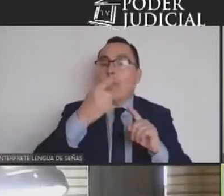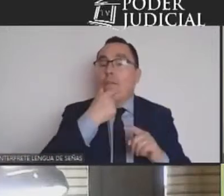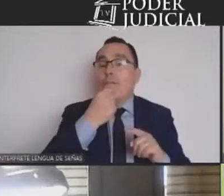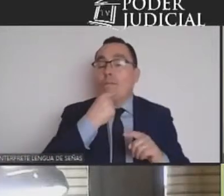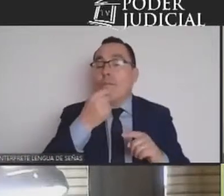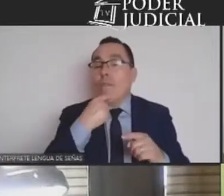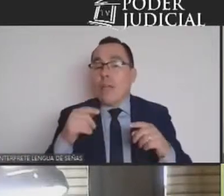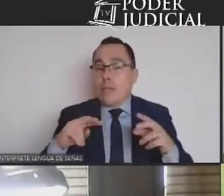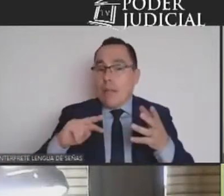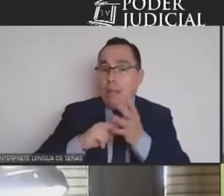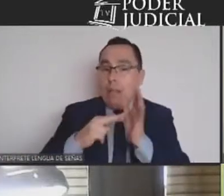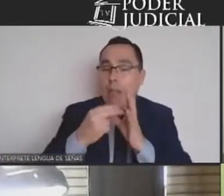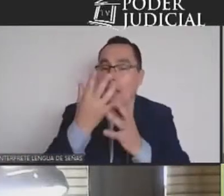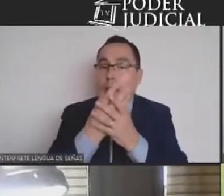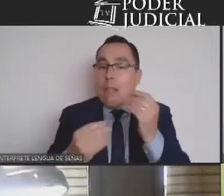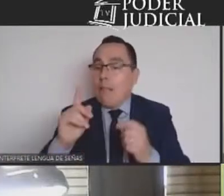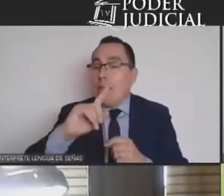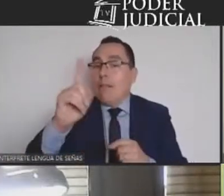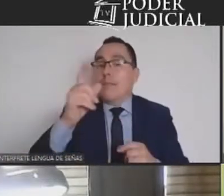eso.